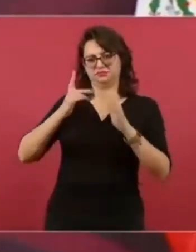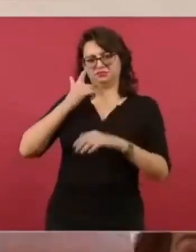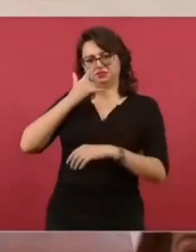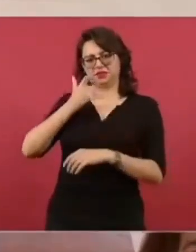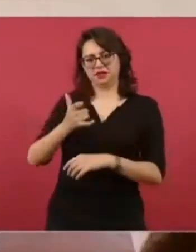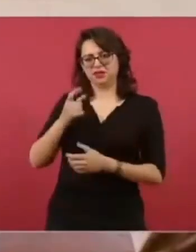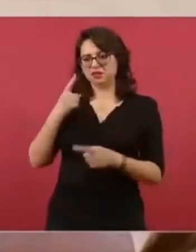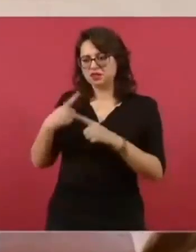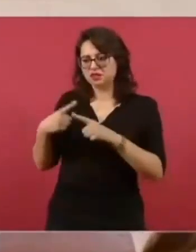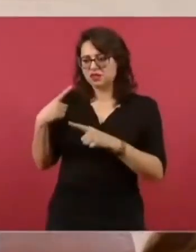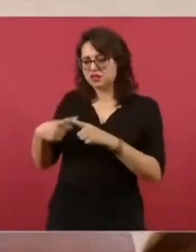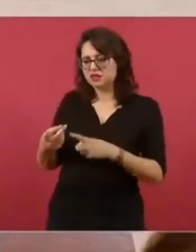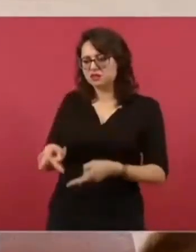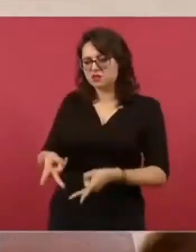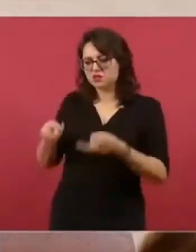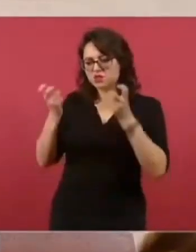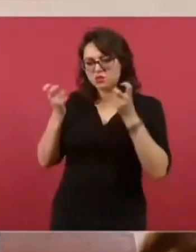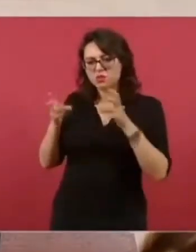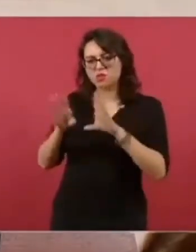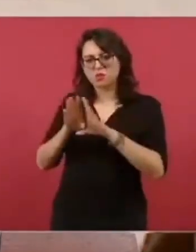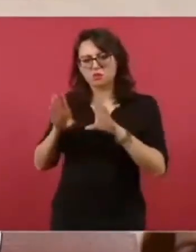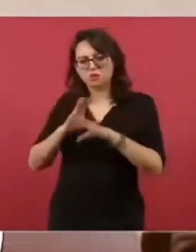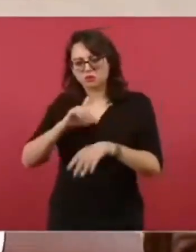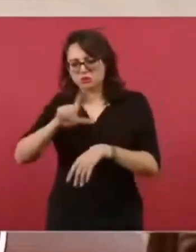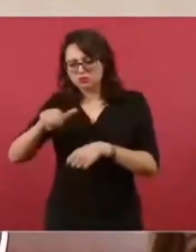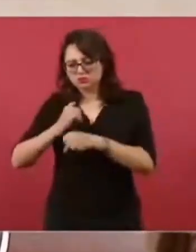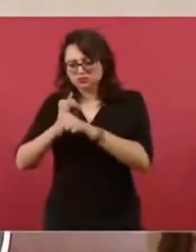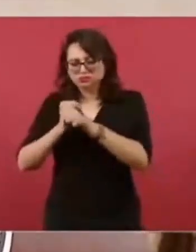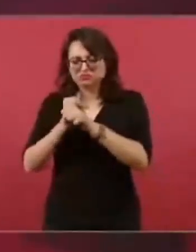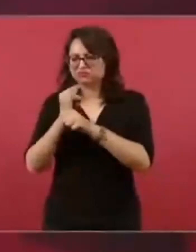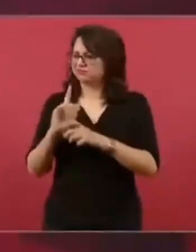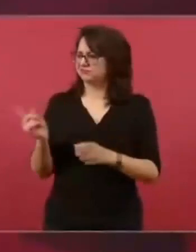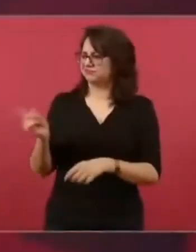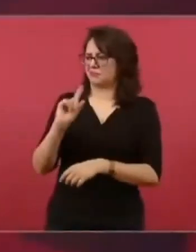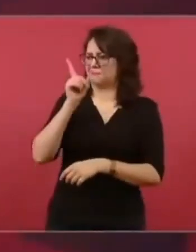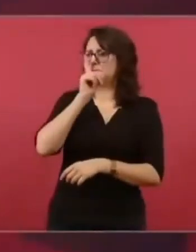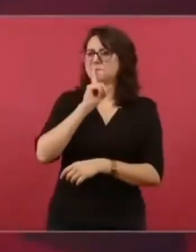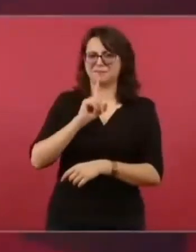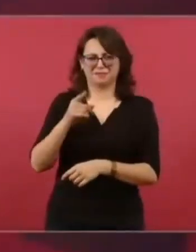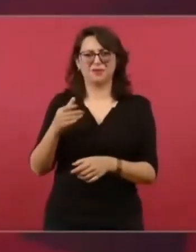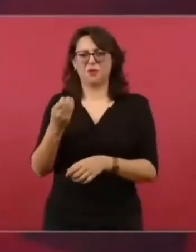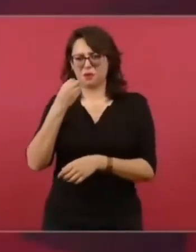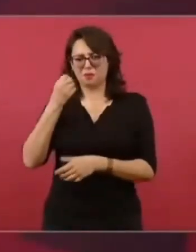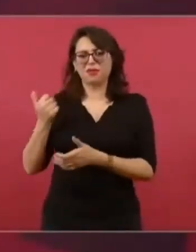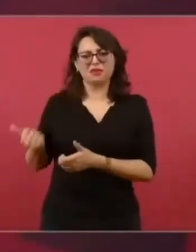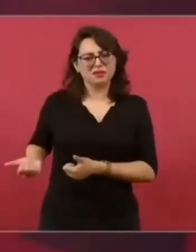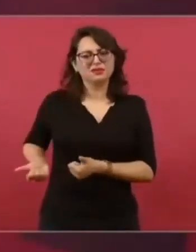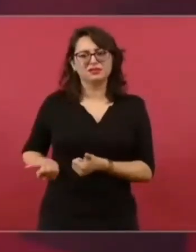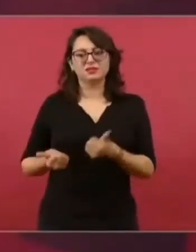manejaron esto, todos los conservadores,